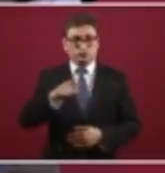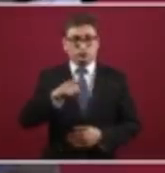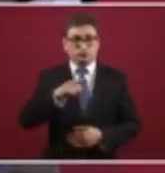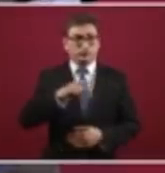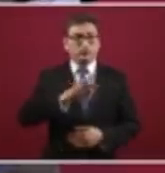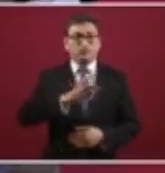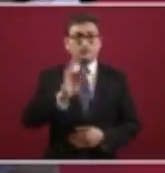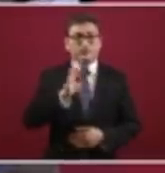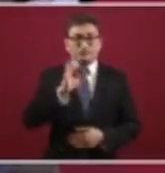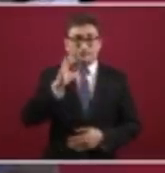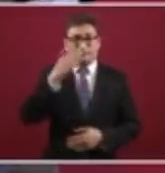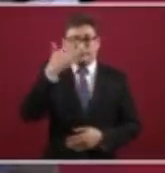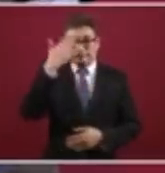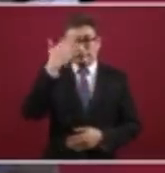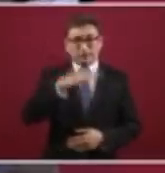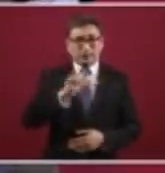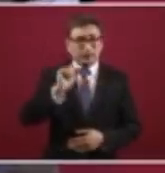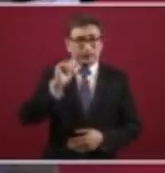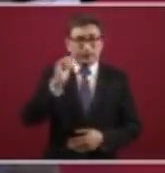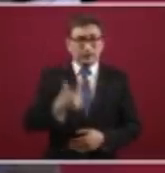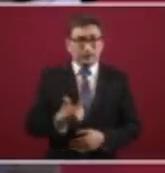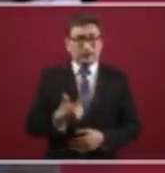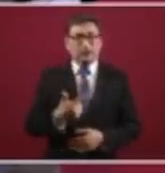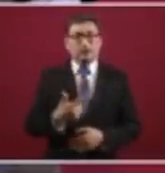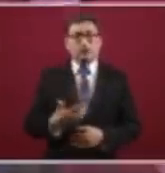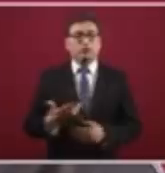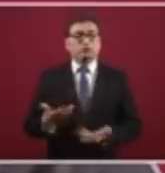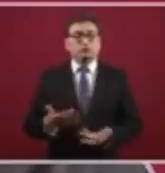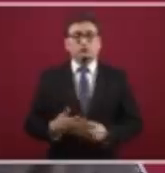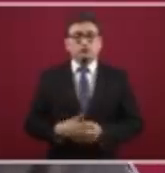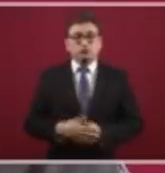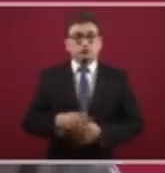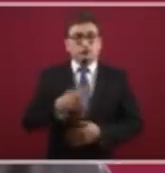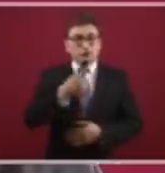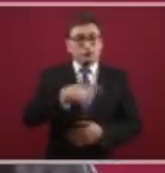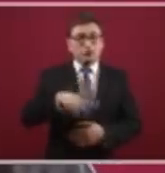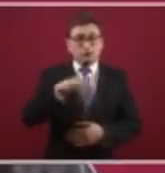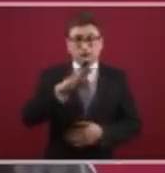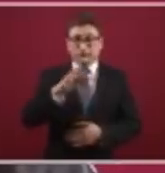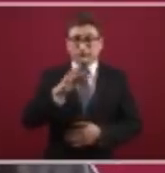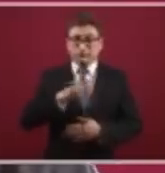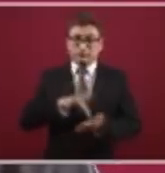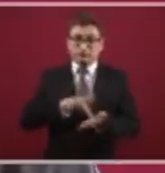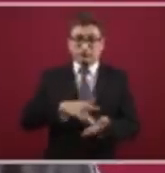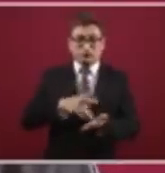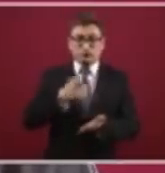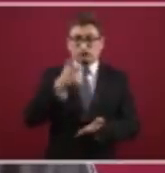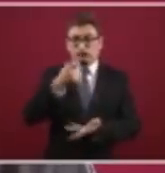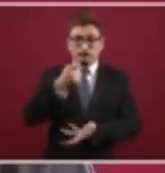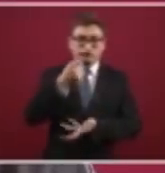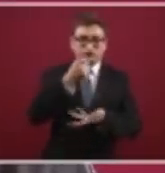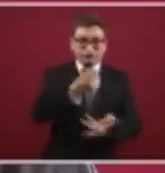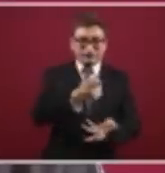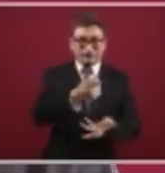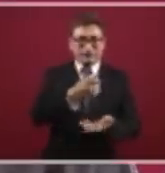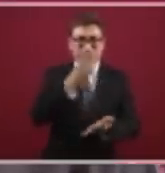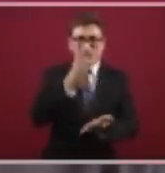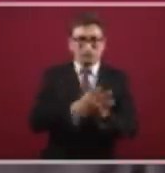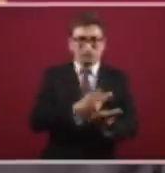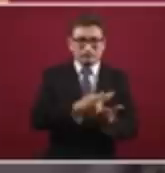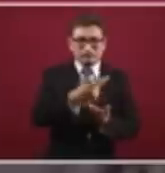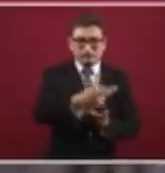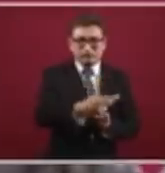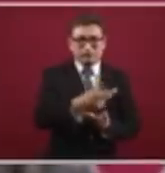algo no sólo tendrán esta recompensa en lo material será un